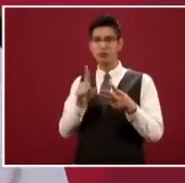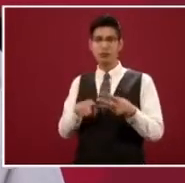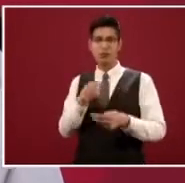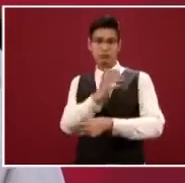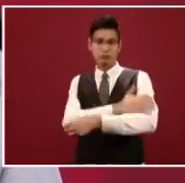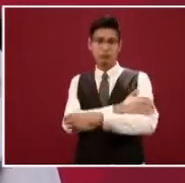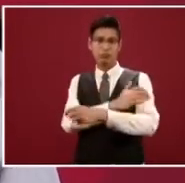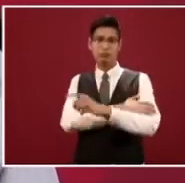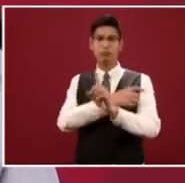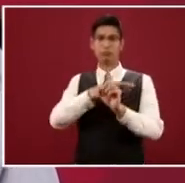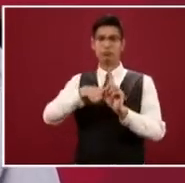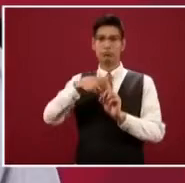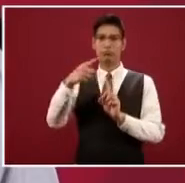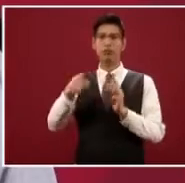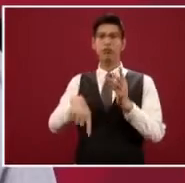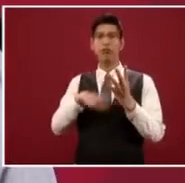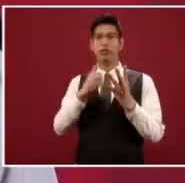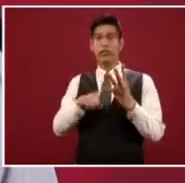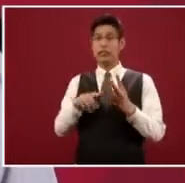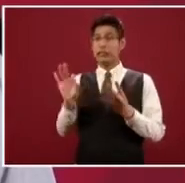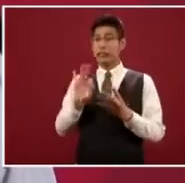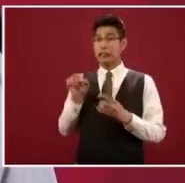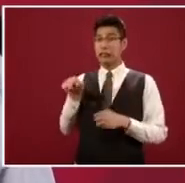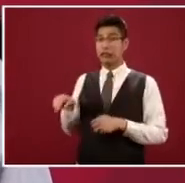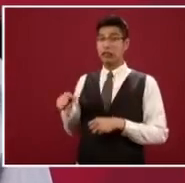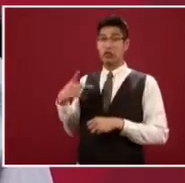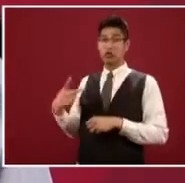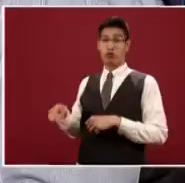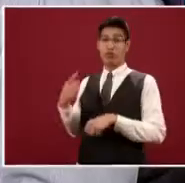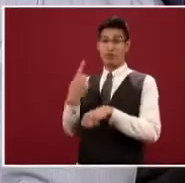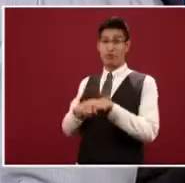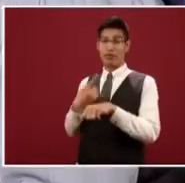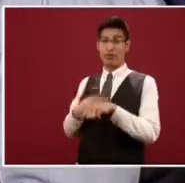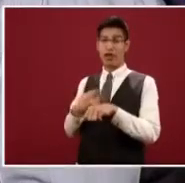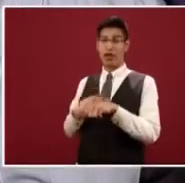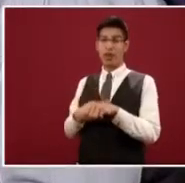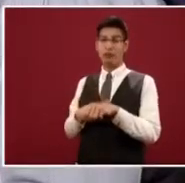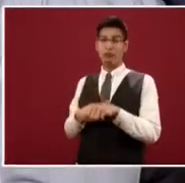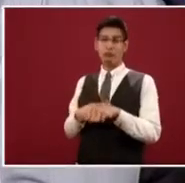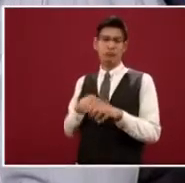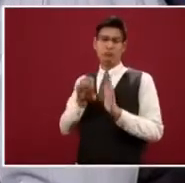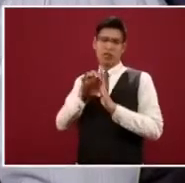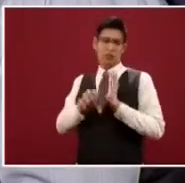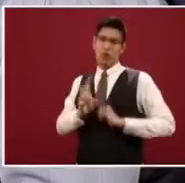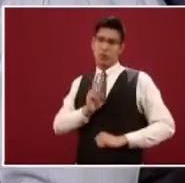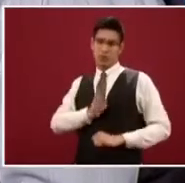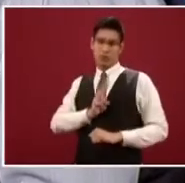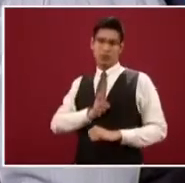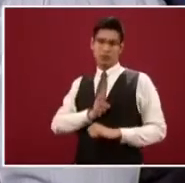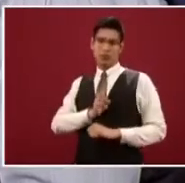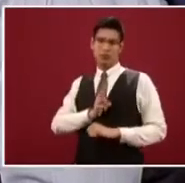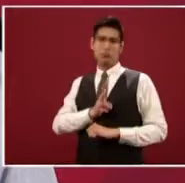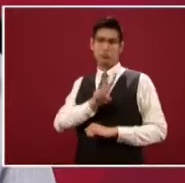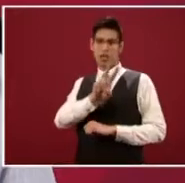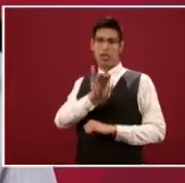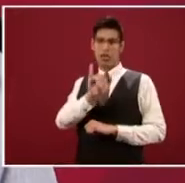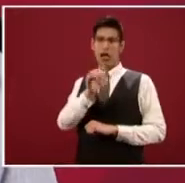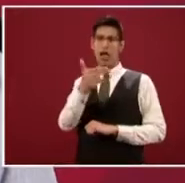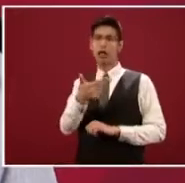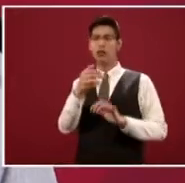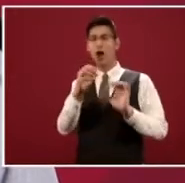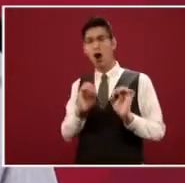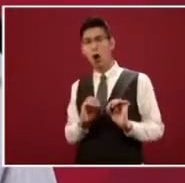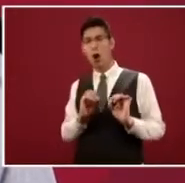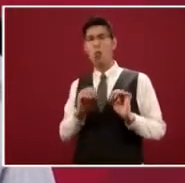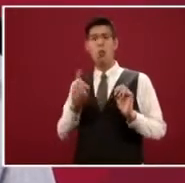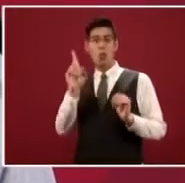de enfermedad o tratamiento que comprometa su sistema inmunológico, como por ejemplo las mujeres